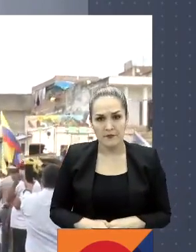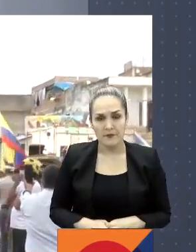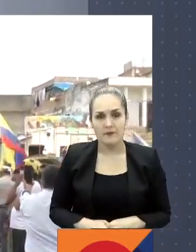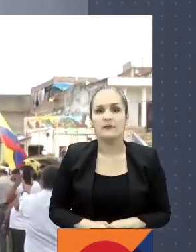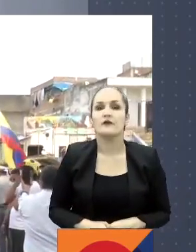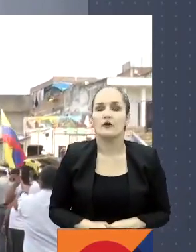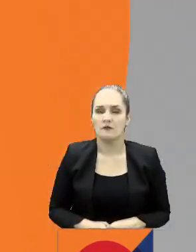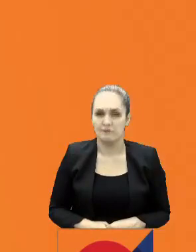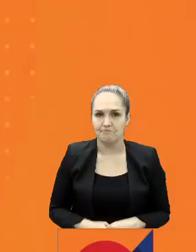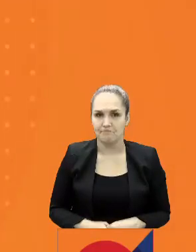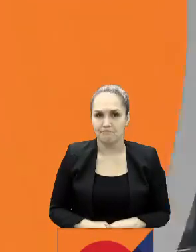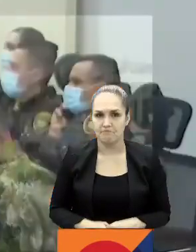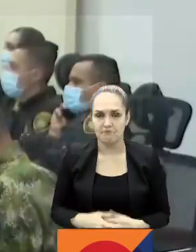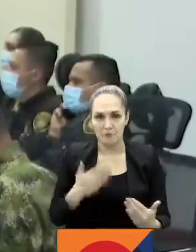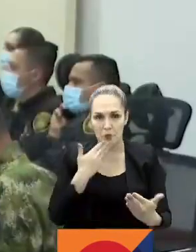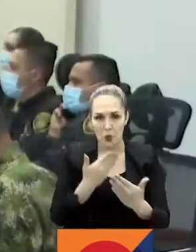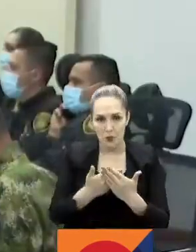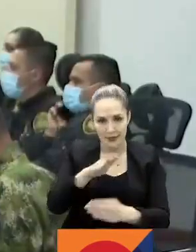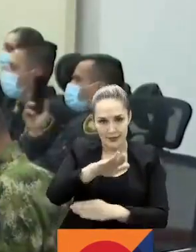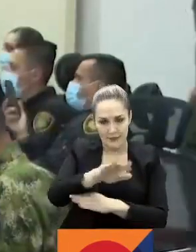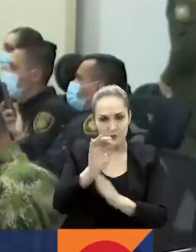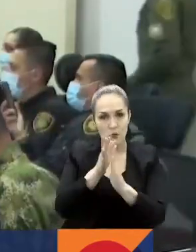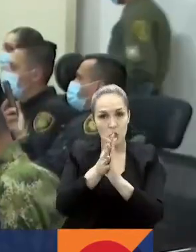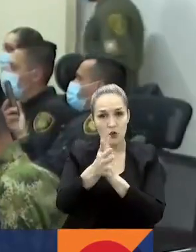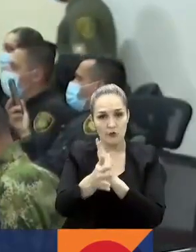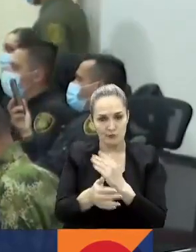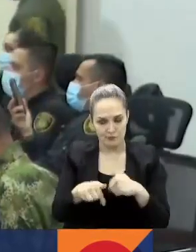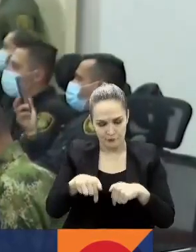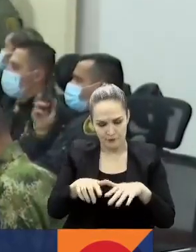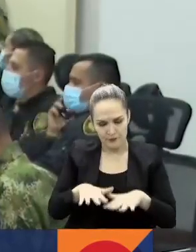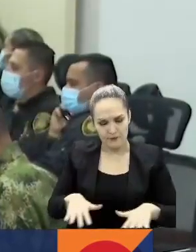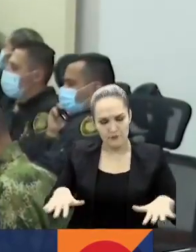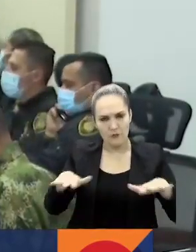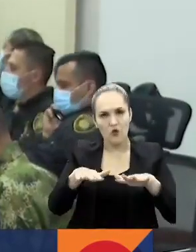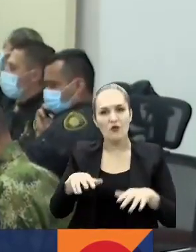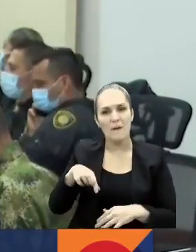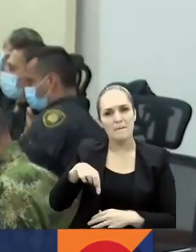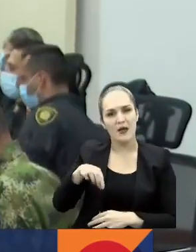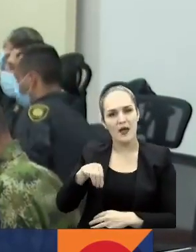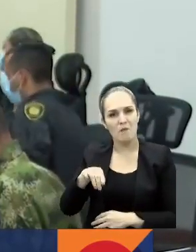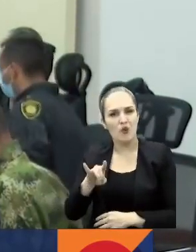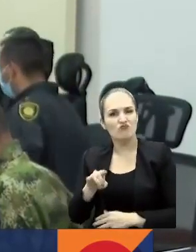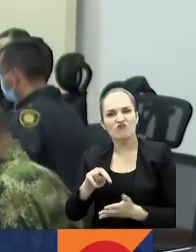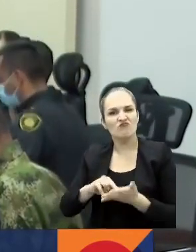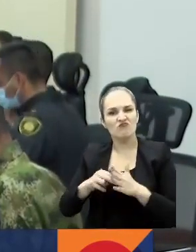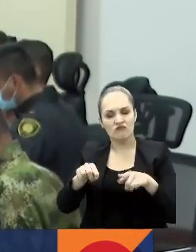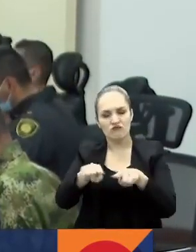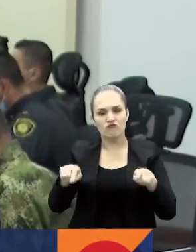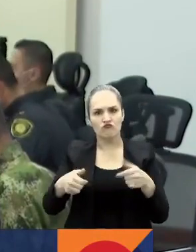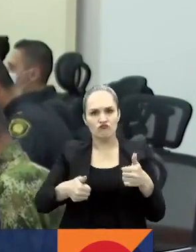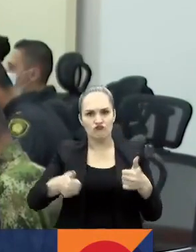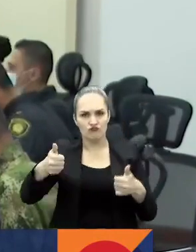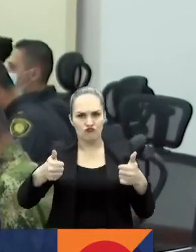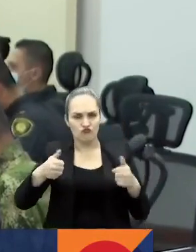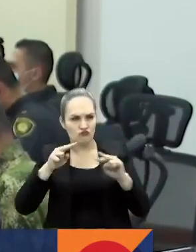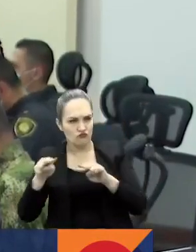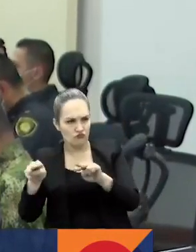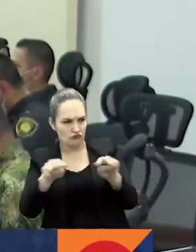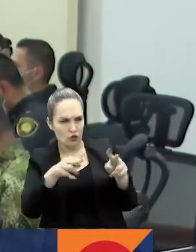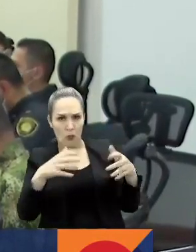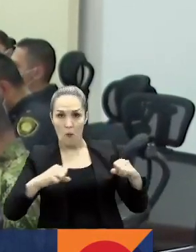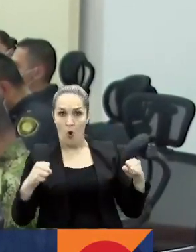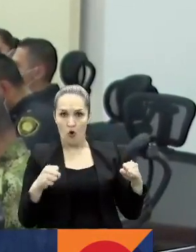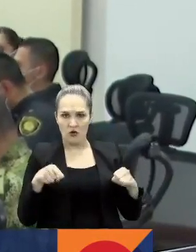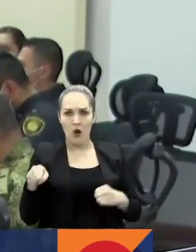Carolina y televidentes, muy buenas tardes. Efectivamente, yo los saludo hasta ahora desde el puesto de mando unificado de la ciudad de Bogotá. Me encuentro con